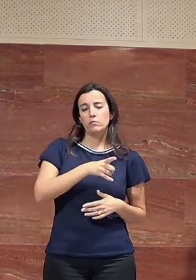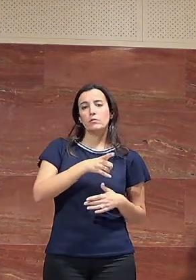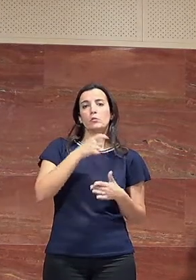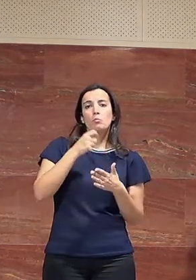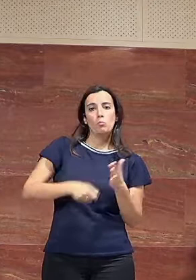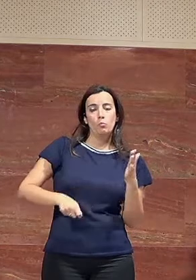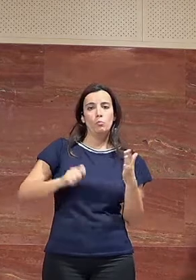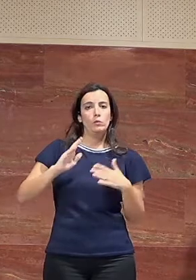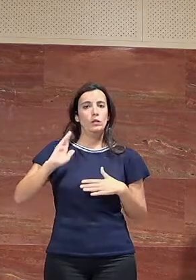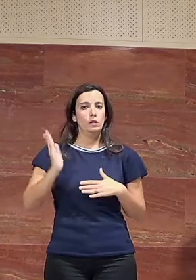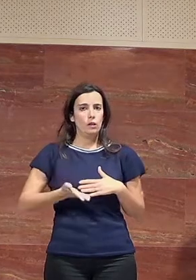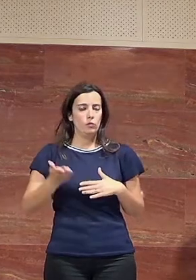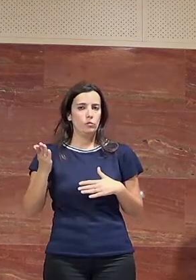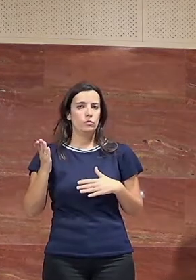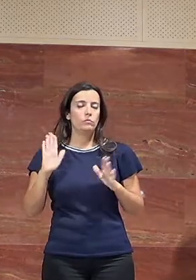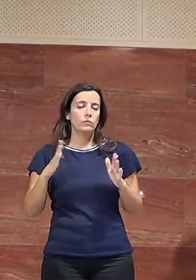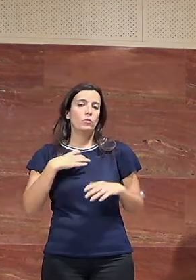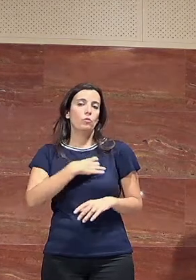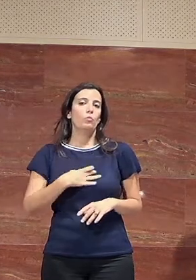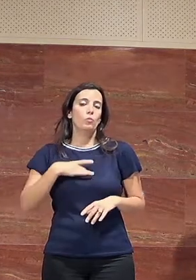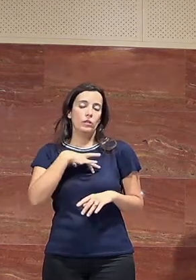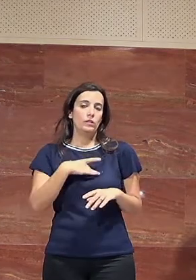pero cuesta que ese sea